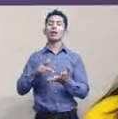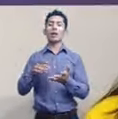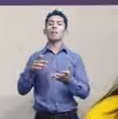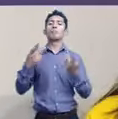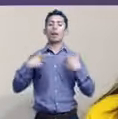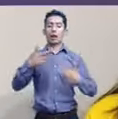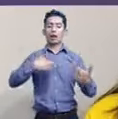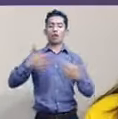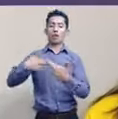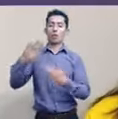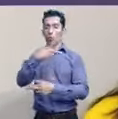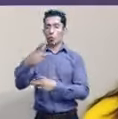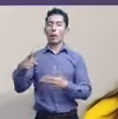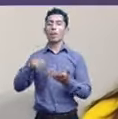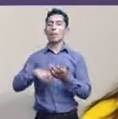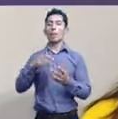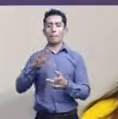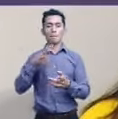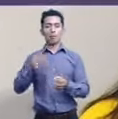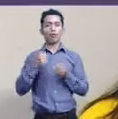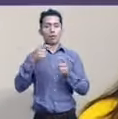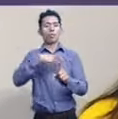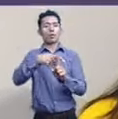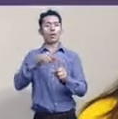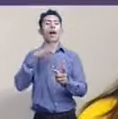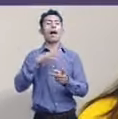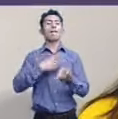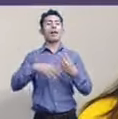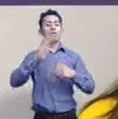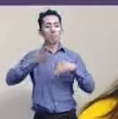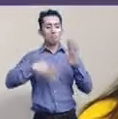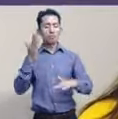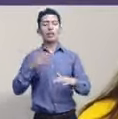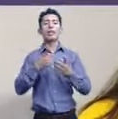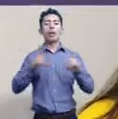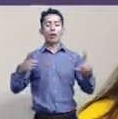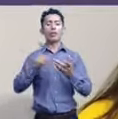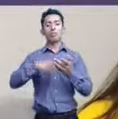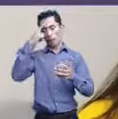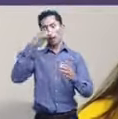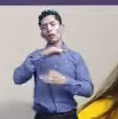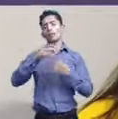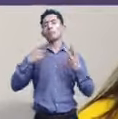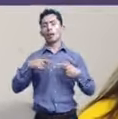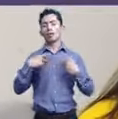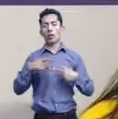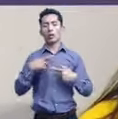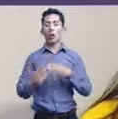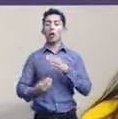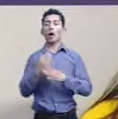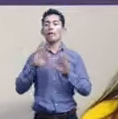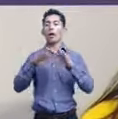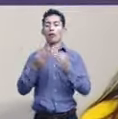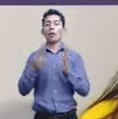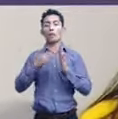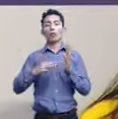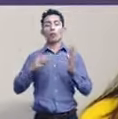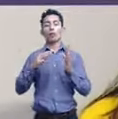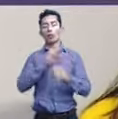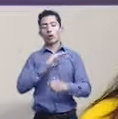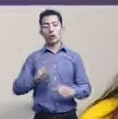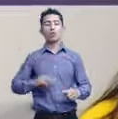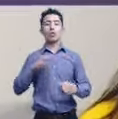productiva de cada región. Desde nuestras fortalezas generaremos prosperidad y desarrollo para todos. En el nuevo modelo de municipio que